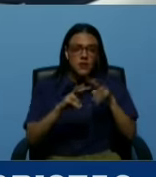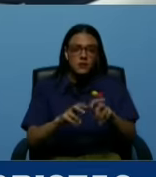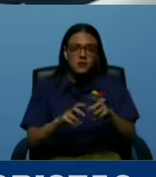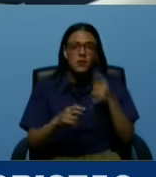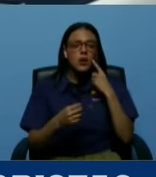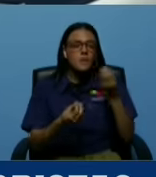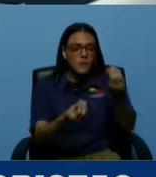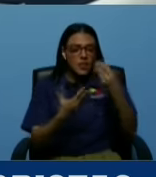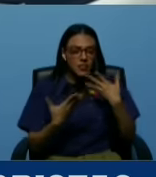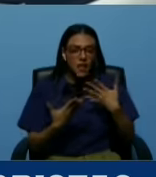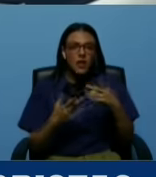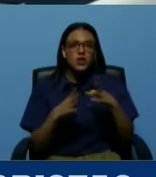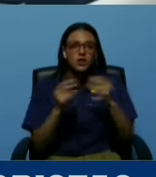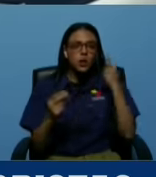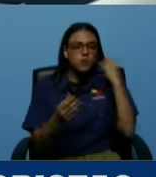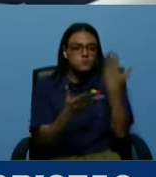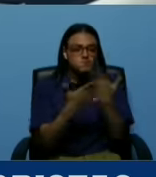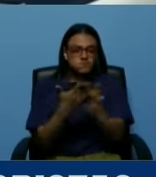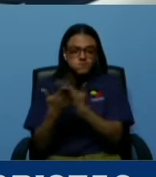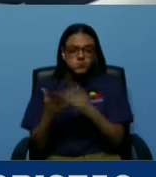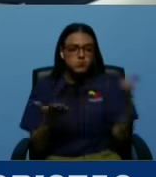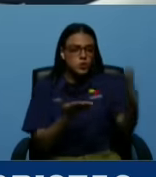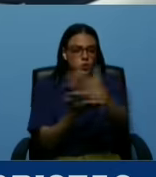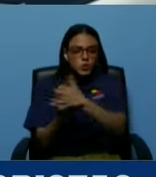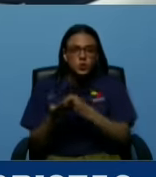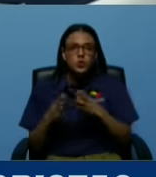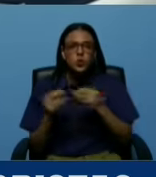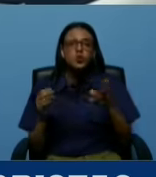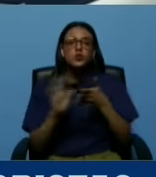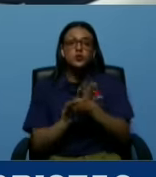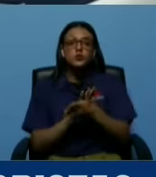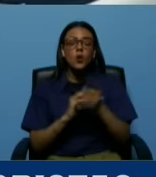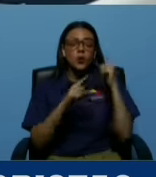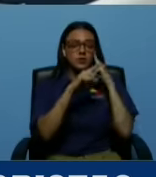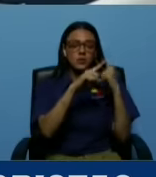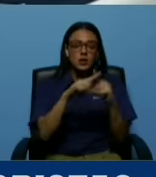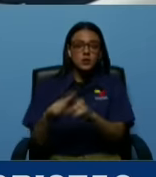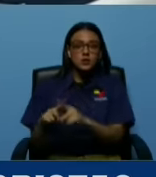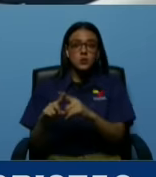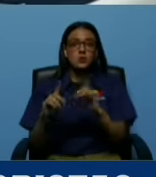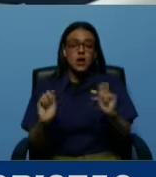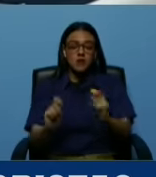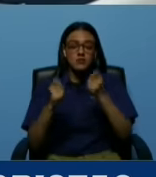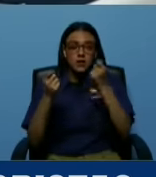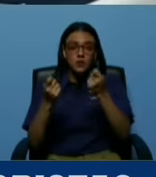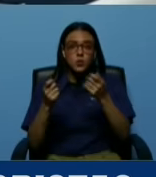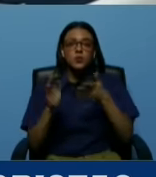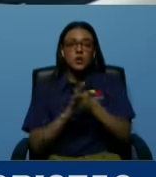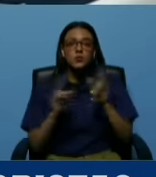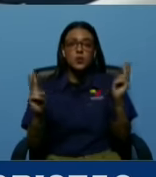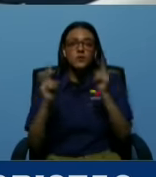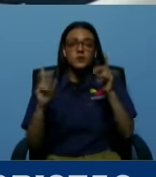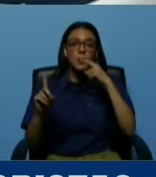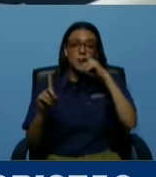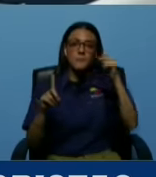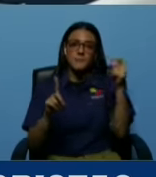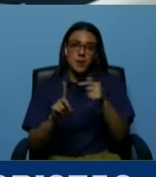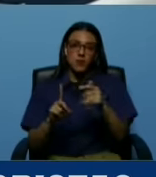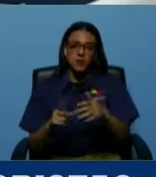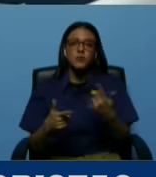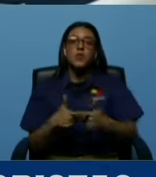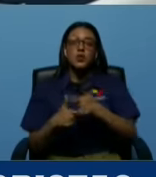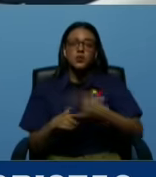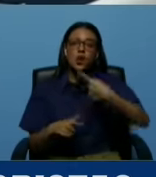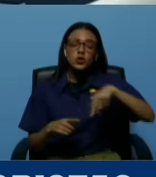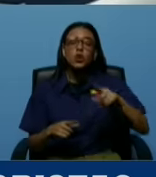revelan, documentan de la victoria del ciudadano presidente Nicolás Maduro. Entonces estamos